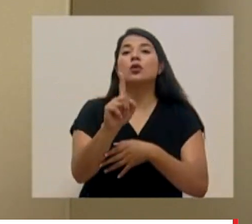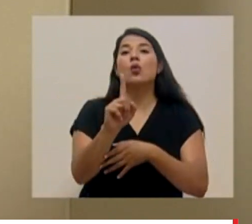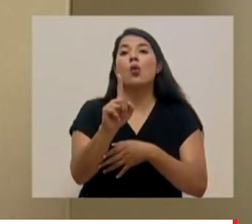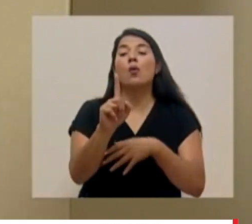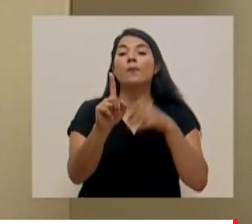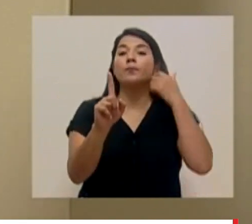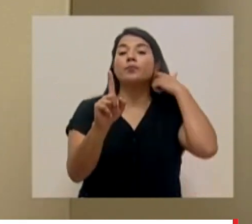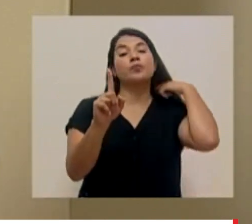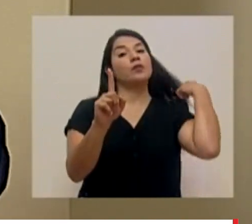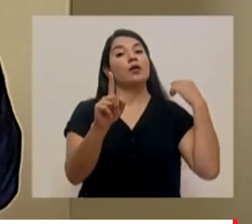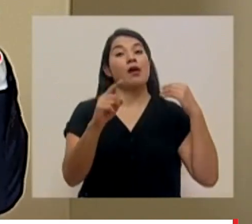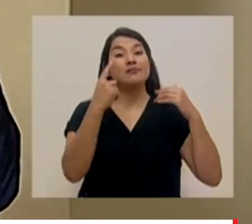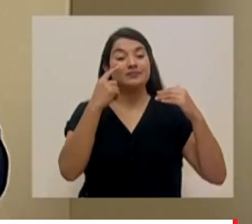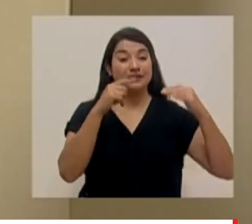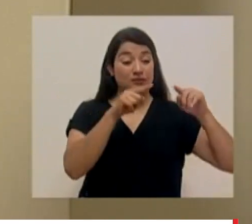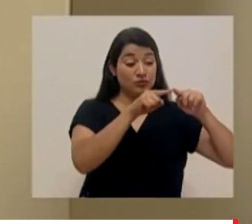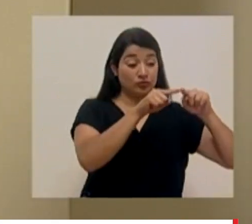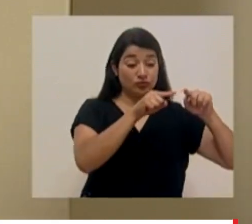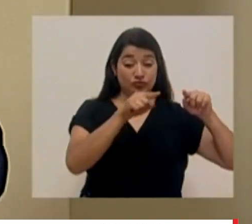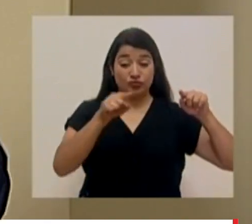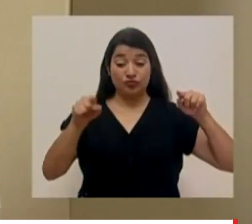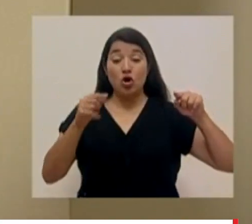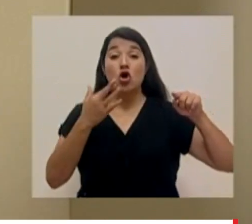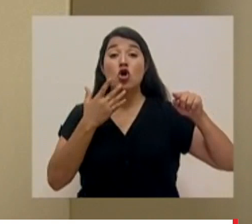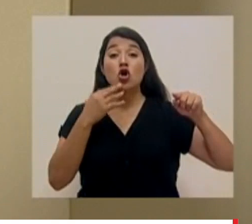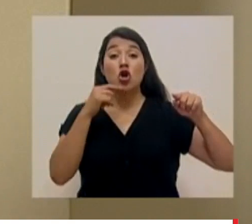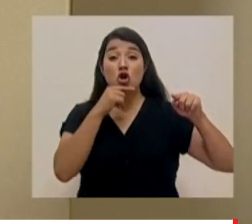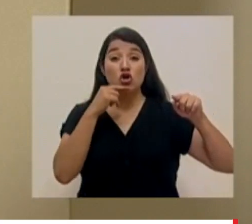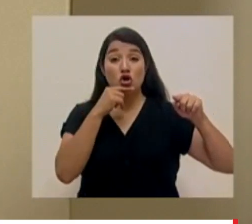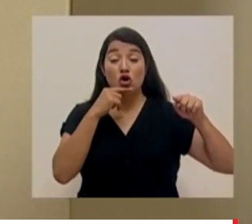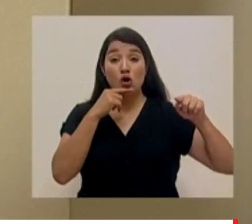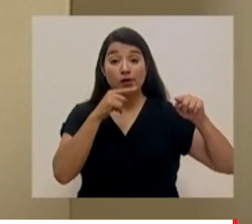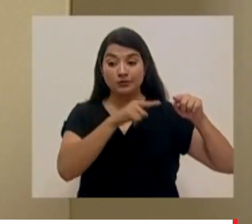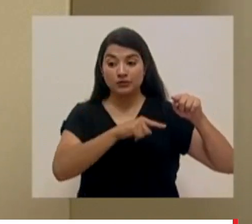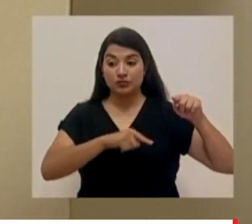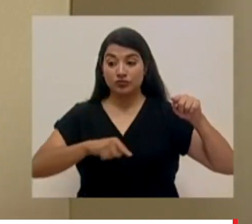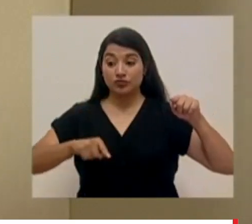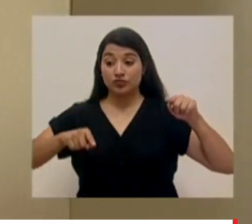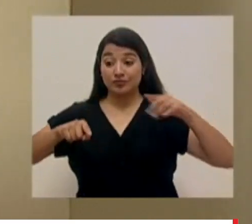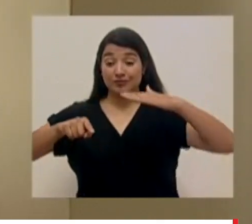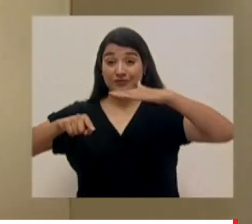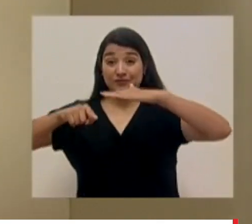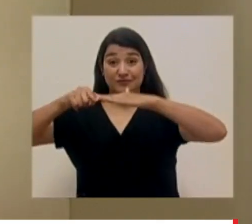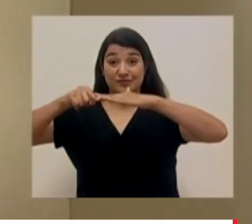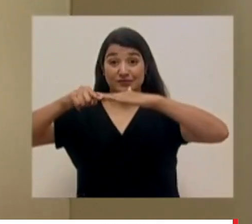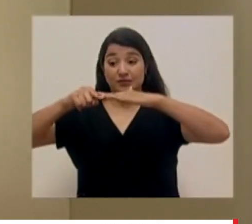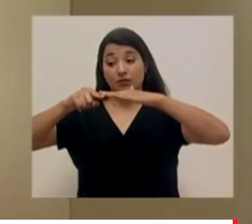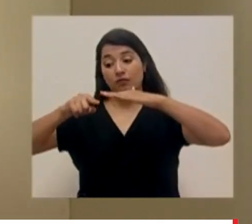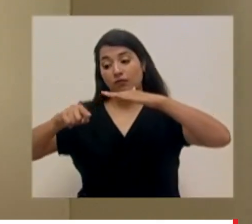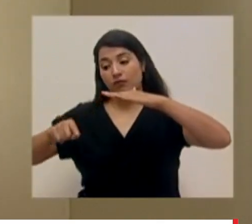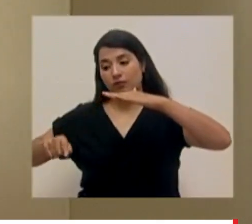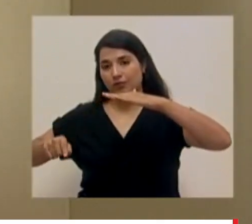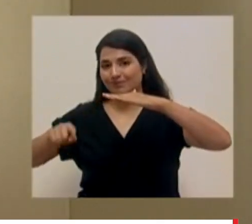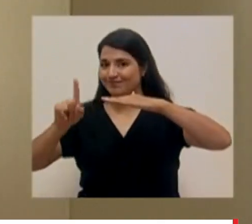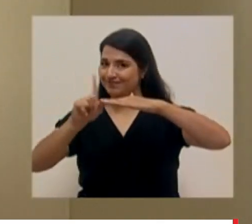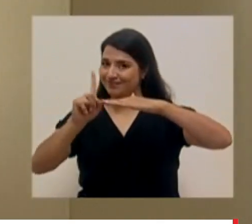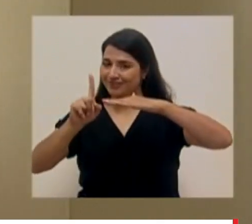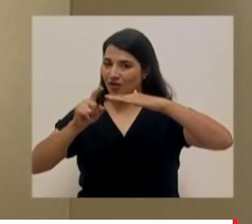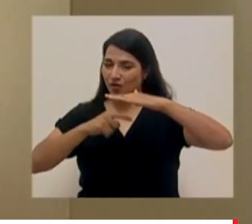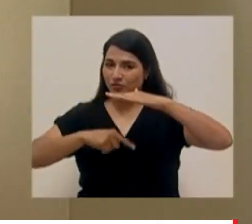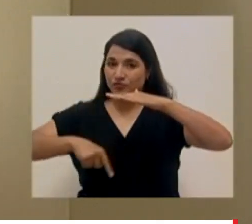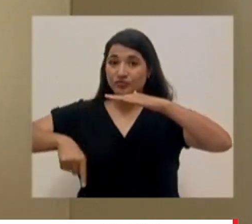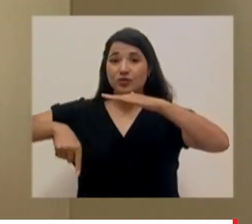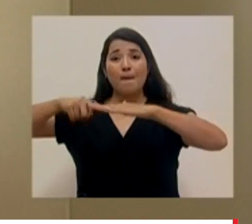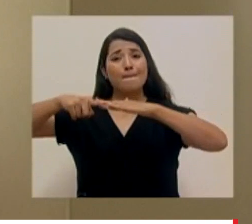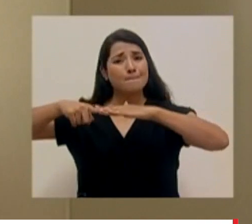rompe el techo de esa línea roja donde está el límite de camas UCI y ahí se dobla la curva y volvemos a bajar. No,